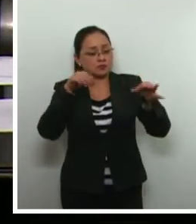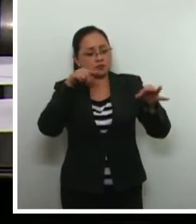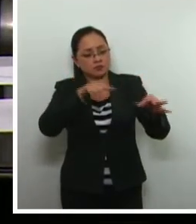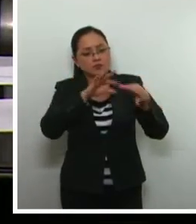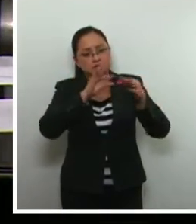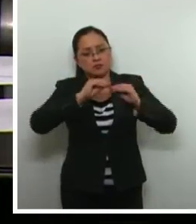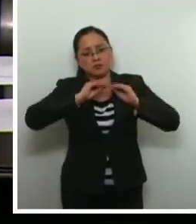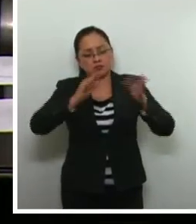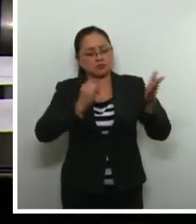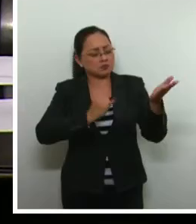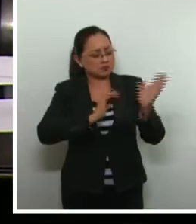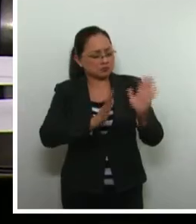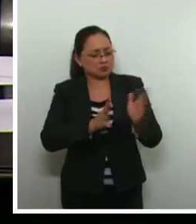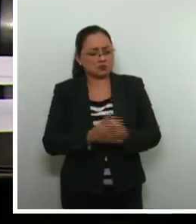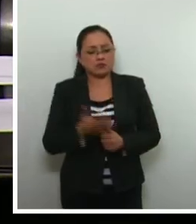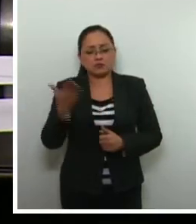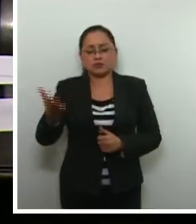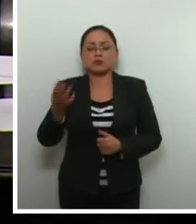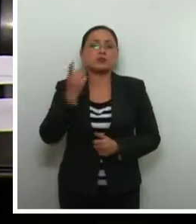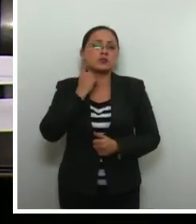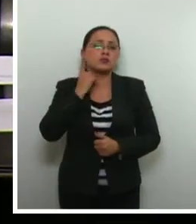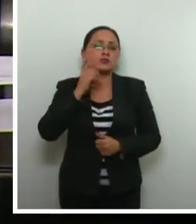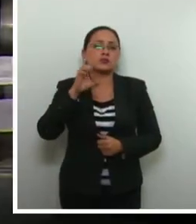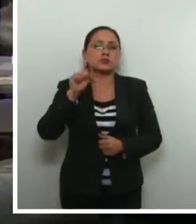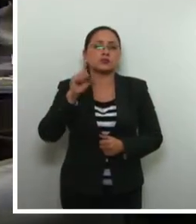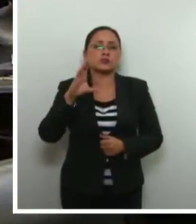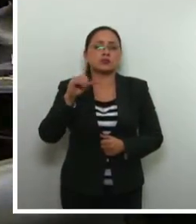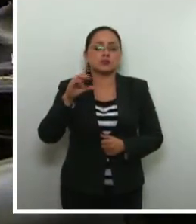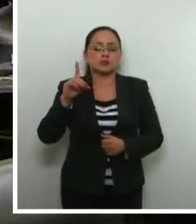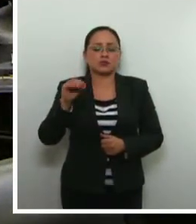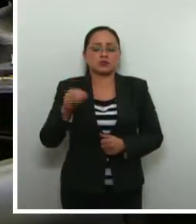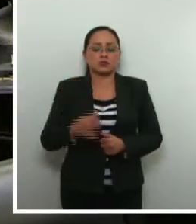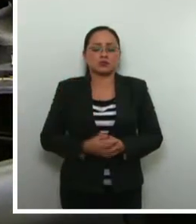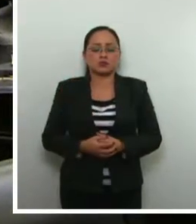claramente definido. Diputado Escobedo.